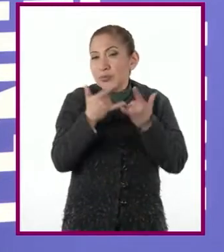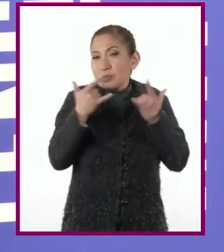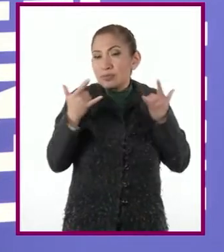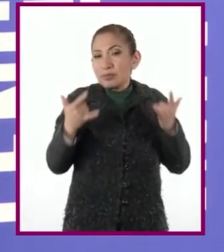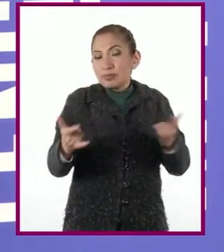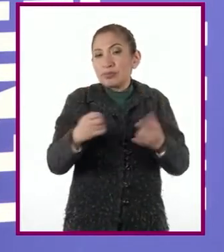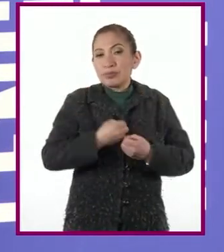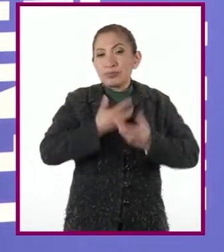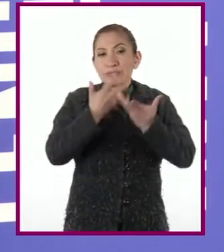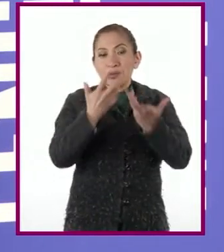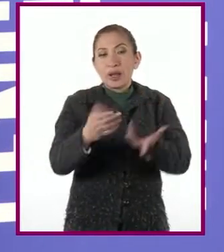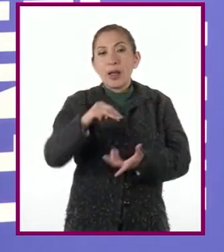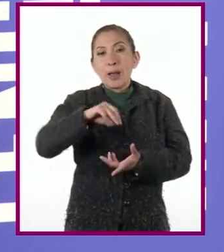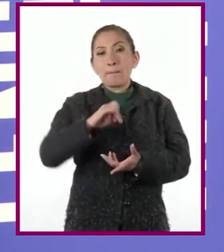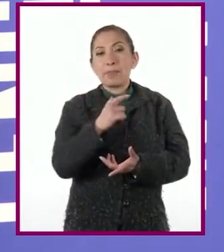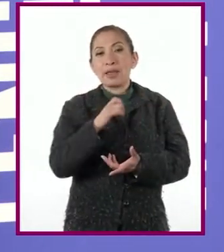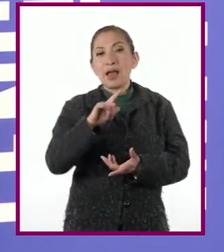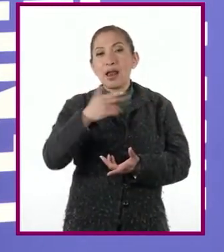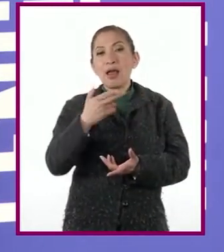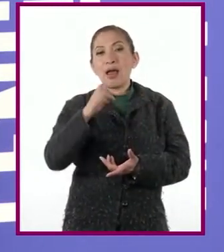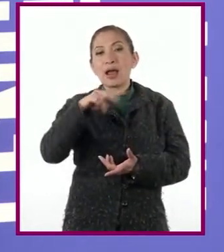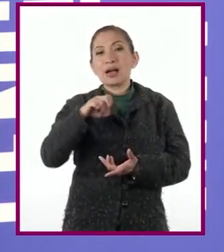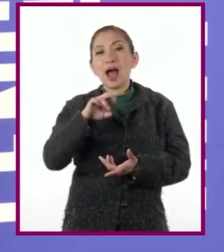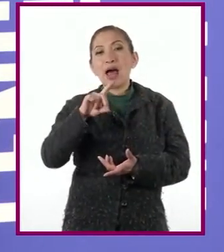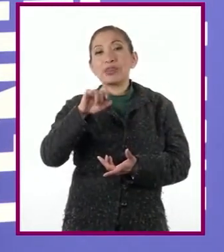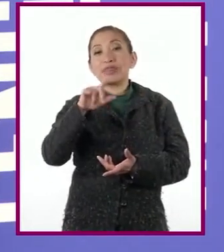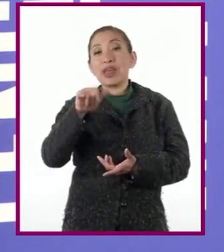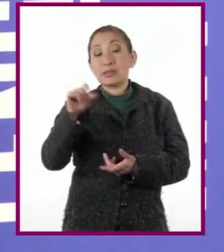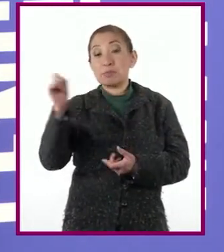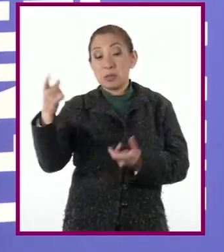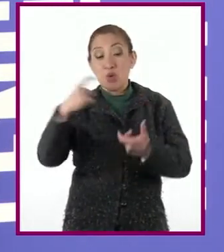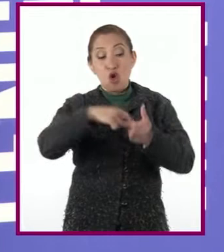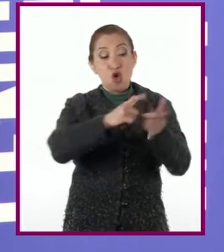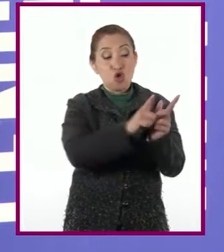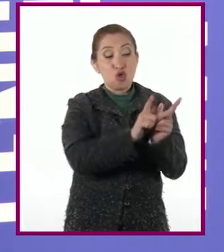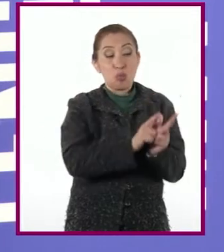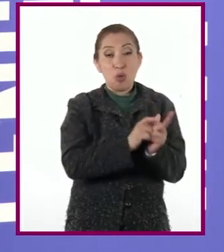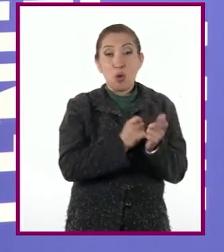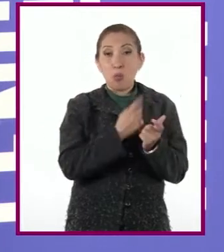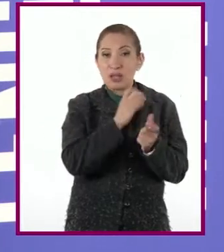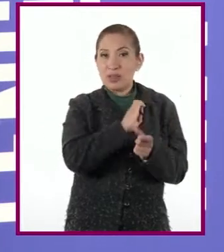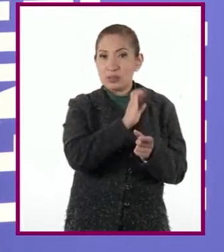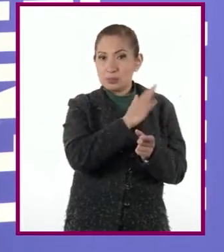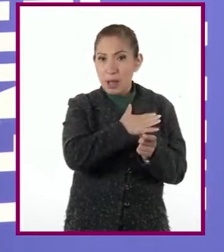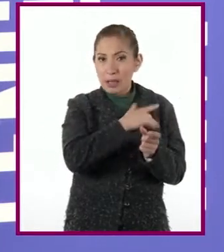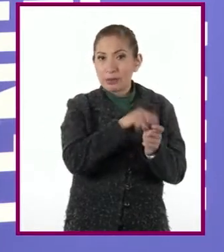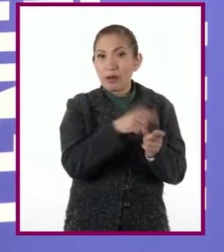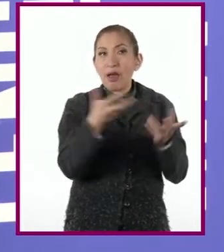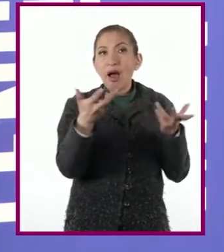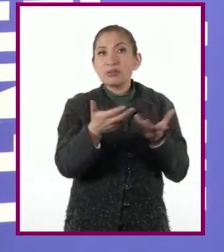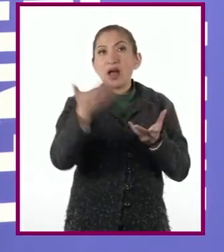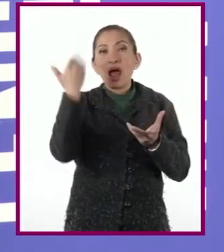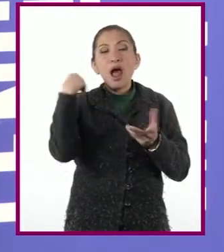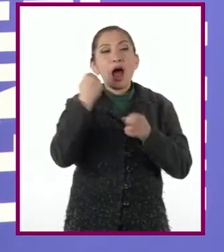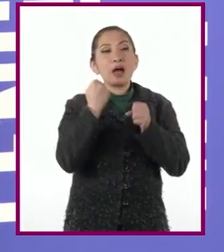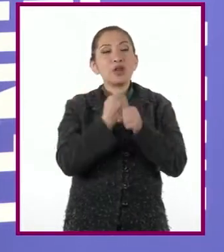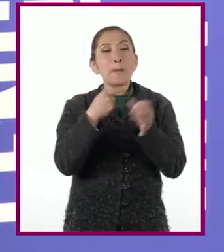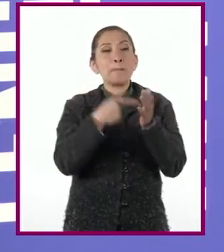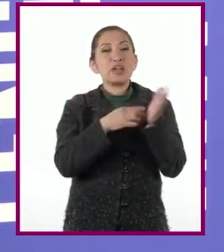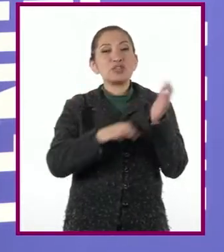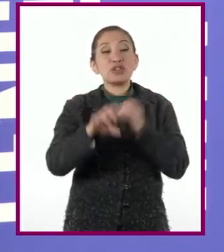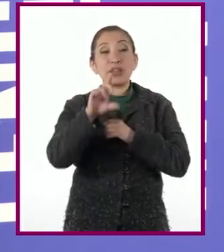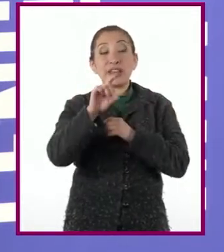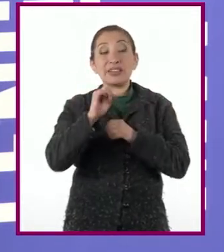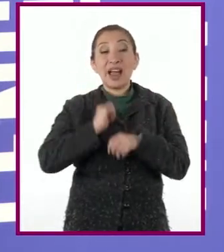la vida del poeta Miguel Hernández, quien pertenece a un movimiento poético español que se generó en los años 30